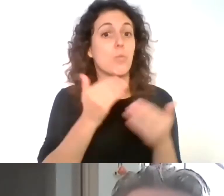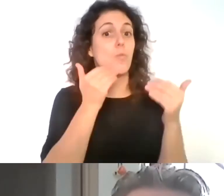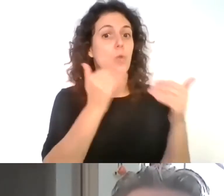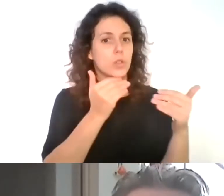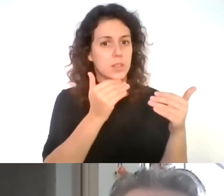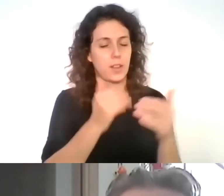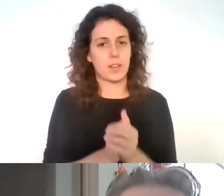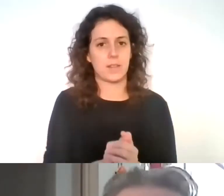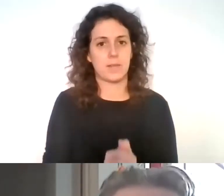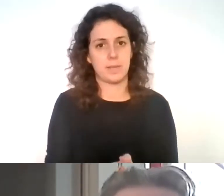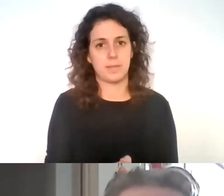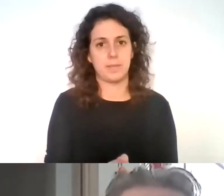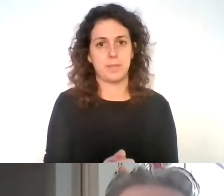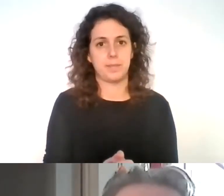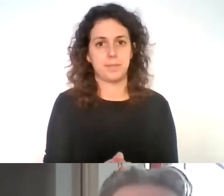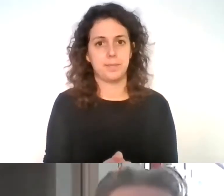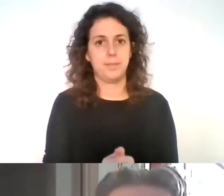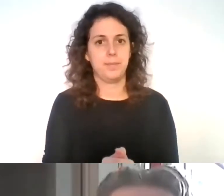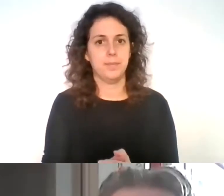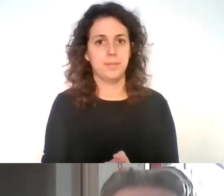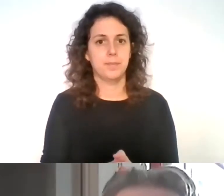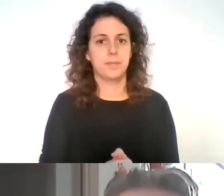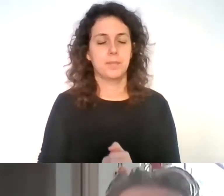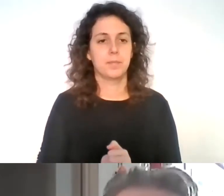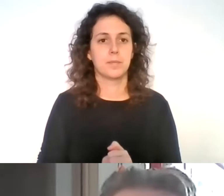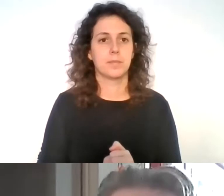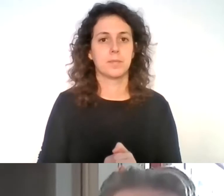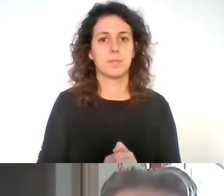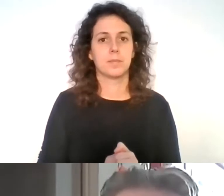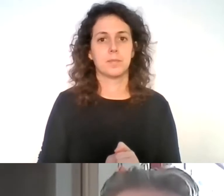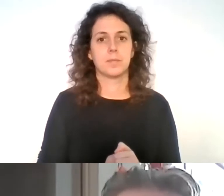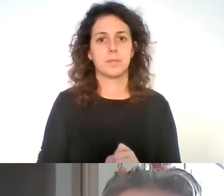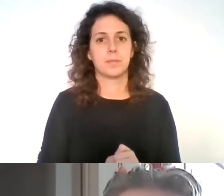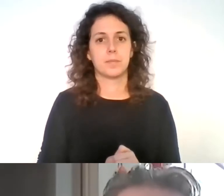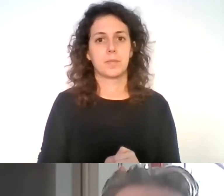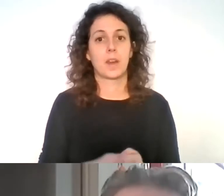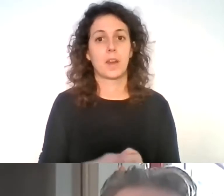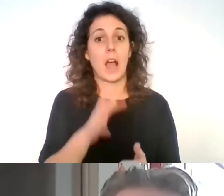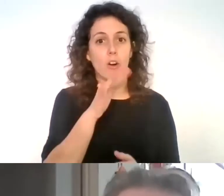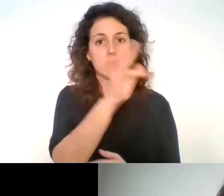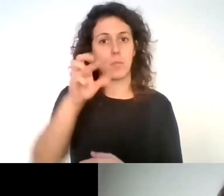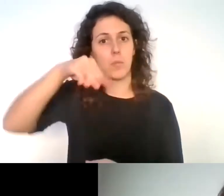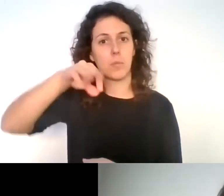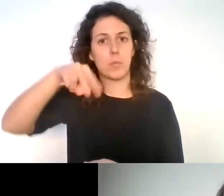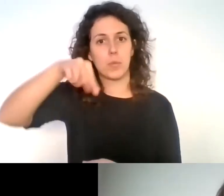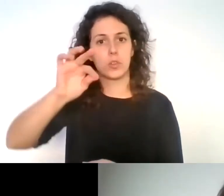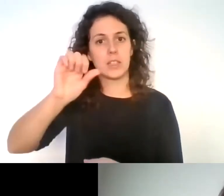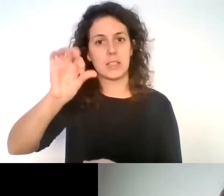gracias. Please, Monse, the floor Ahora, is yours. Podemos escuchar a Monse. Tienes la palabra,